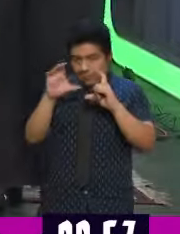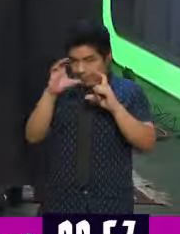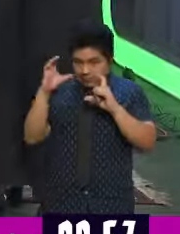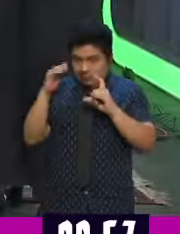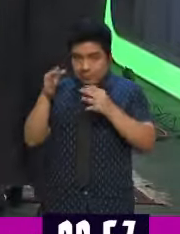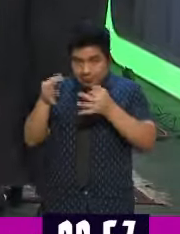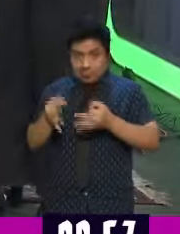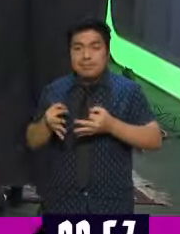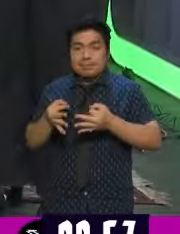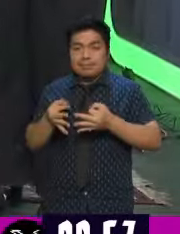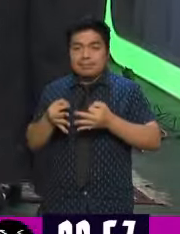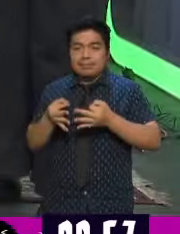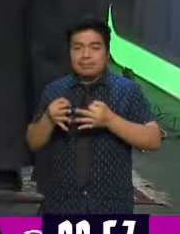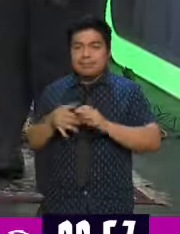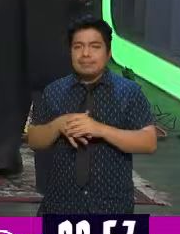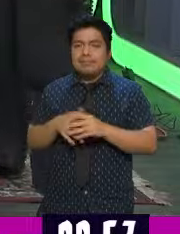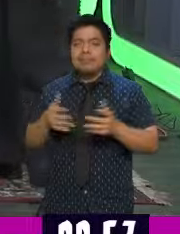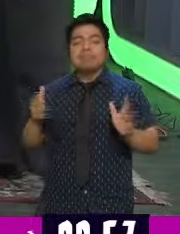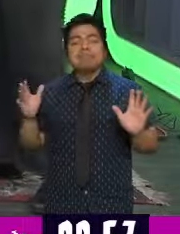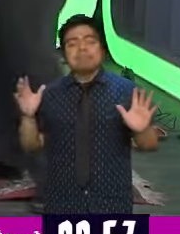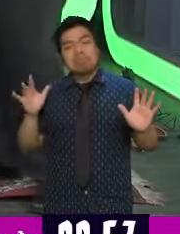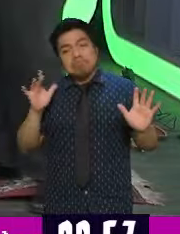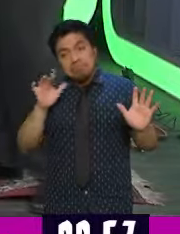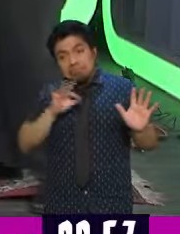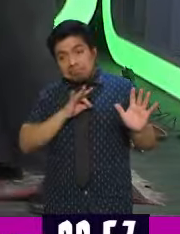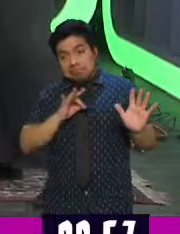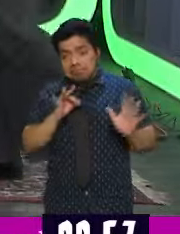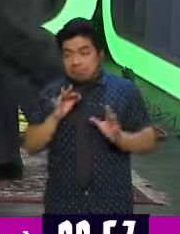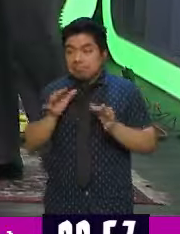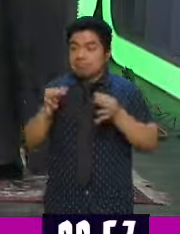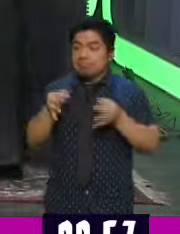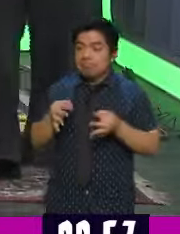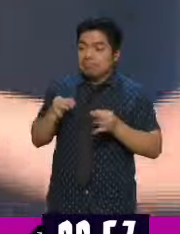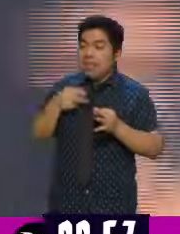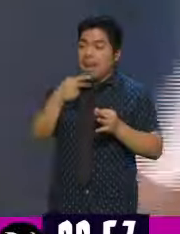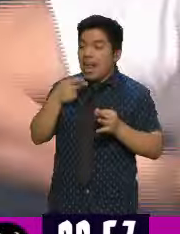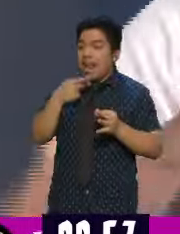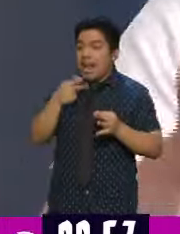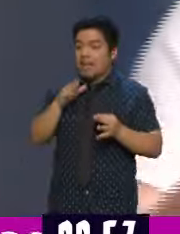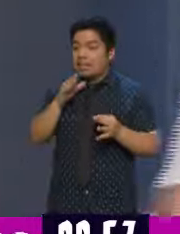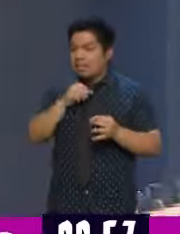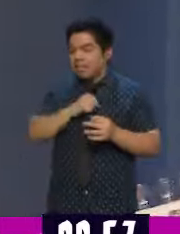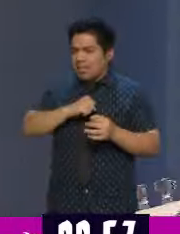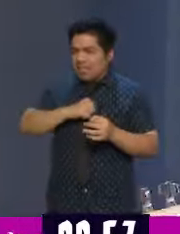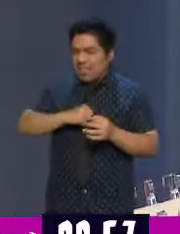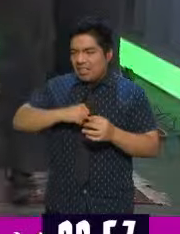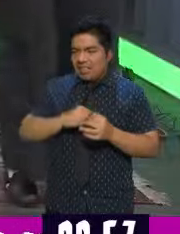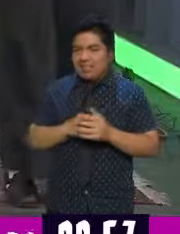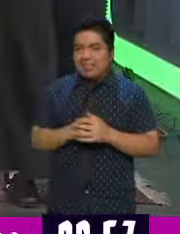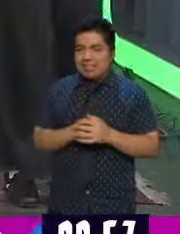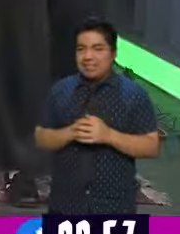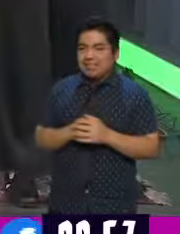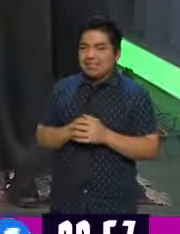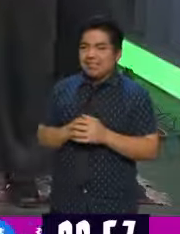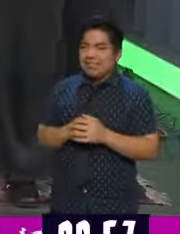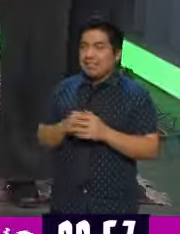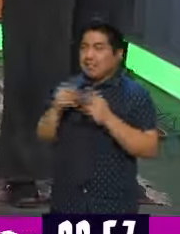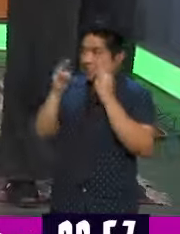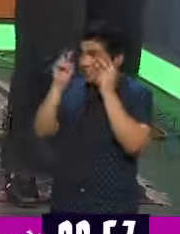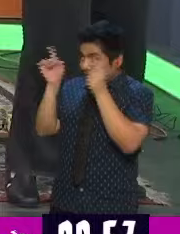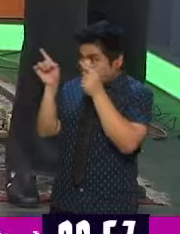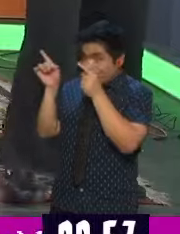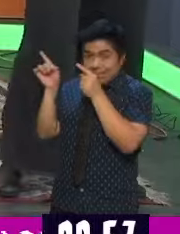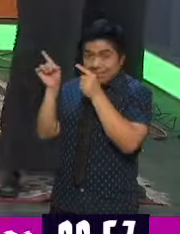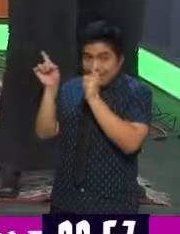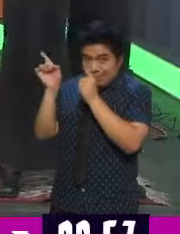oficial. La selfie. A ver si puede posar y hablar al mismo tiempo. Y si sí. no, tú le das un codazo. No puedo. Y viendo la cámara de